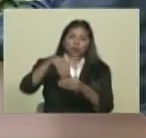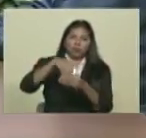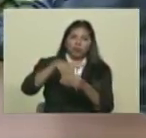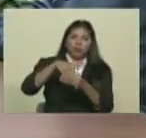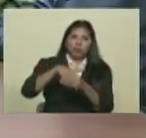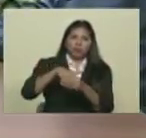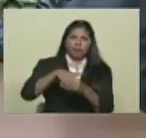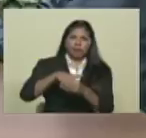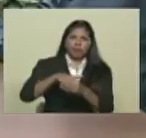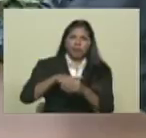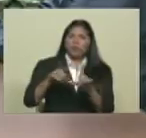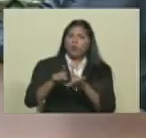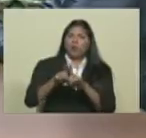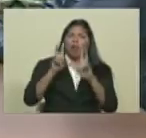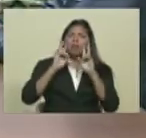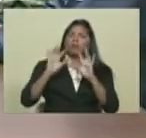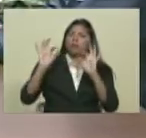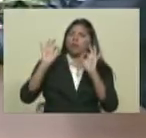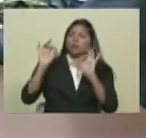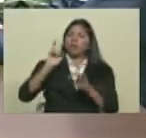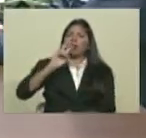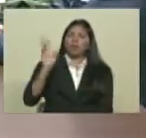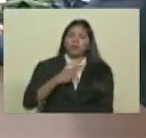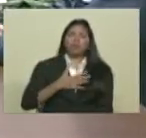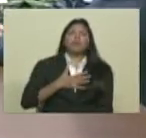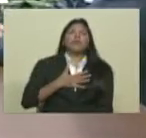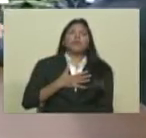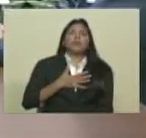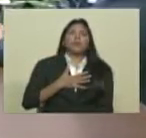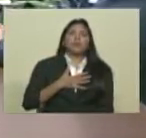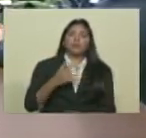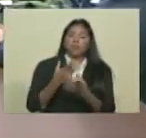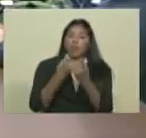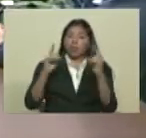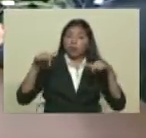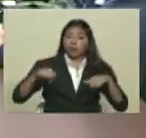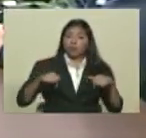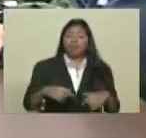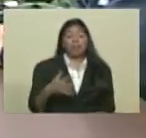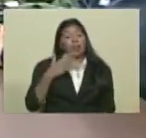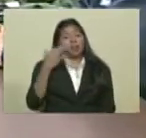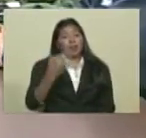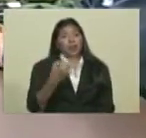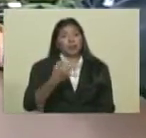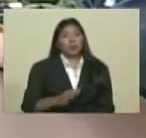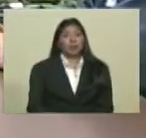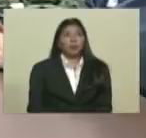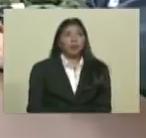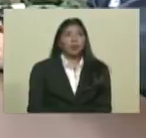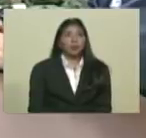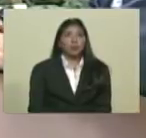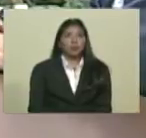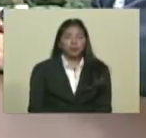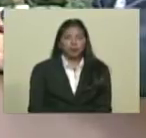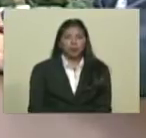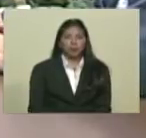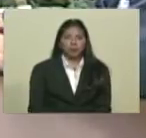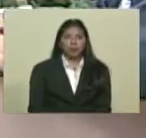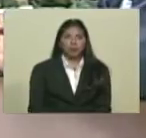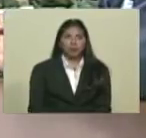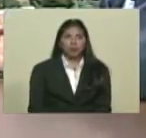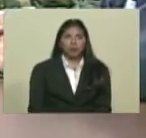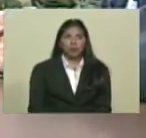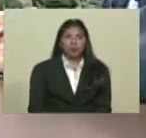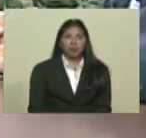la imagen de Venezuela, por el prestigio de Venezuela, por la democracia de Venezuela. Esa es la verdad. Esa es la verdad que